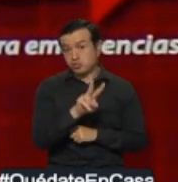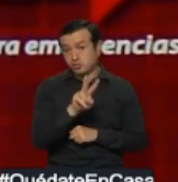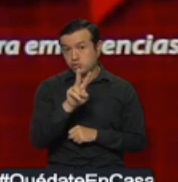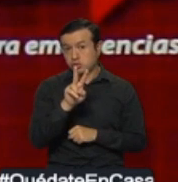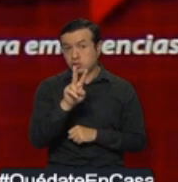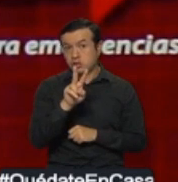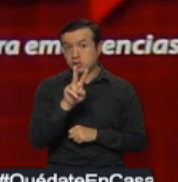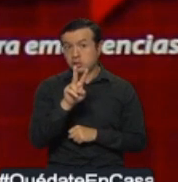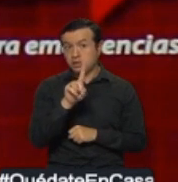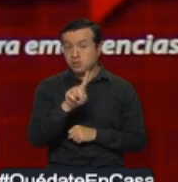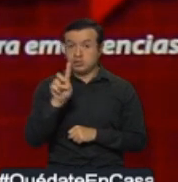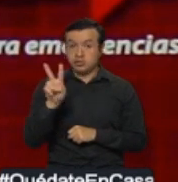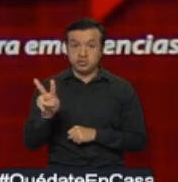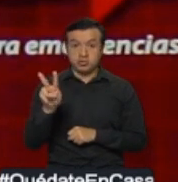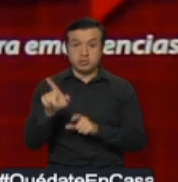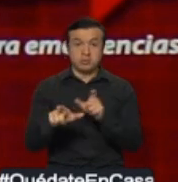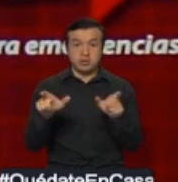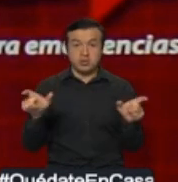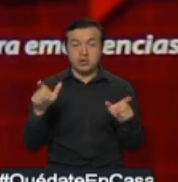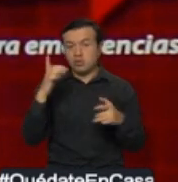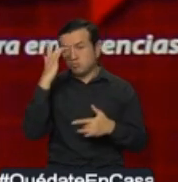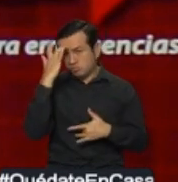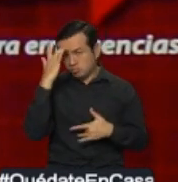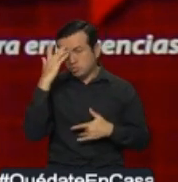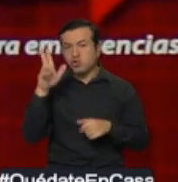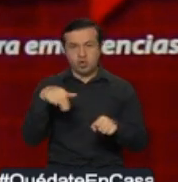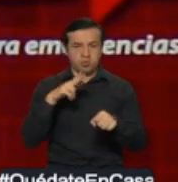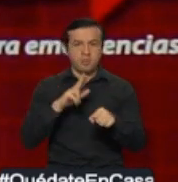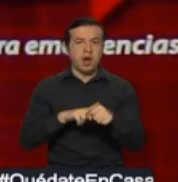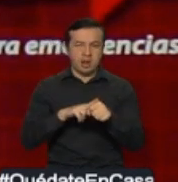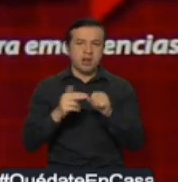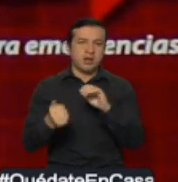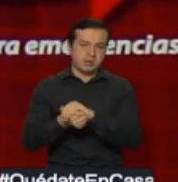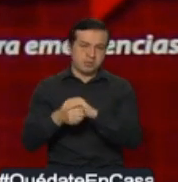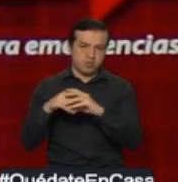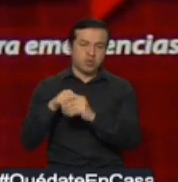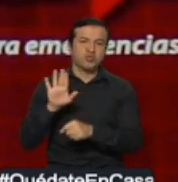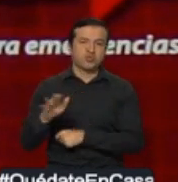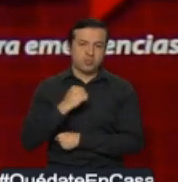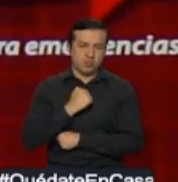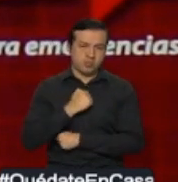6.212 personas se encuentran estables en aislamiento domiciliario.